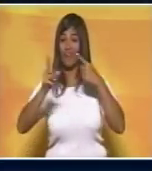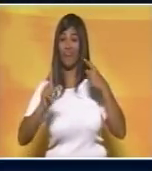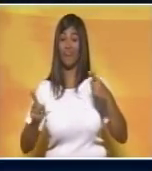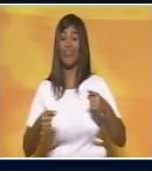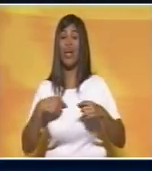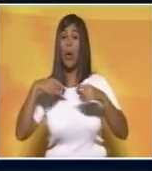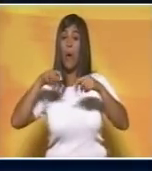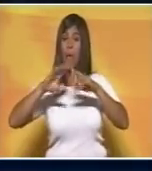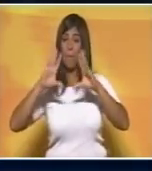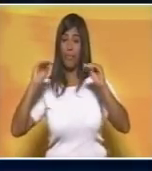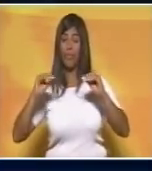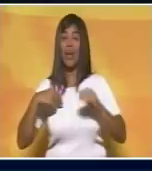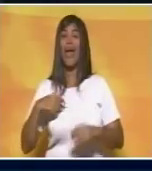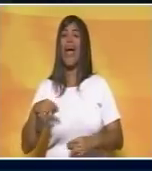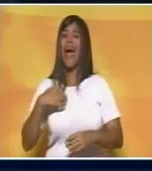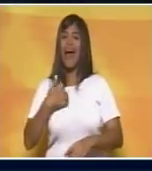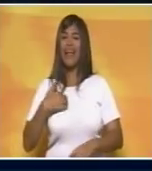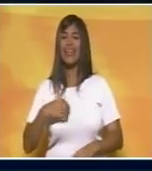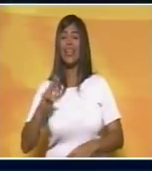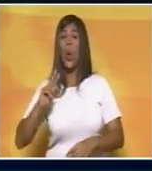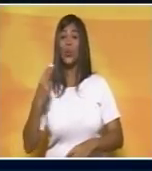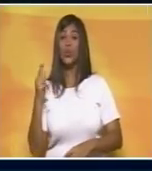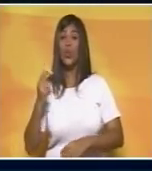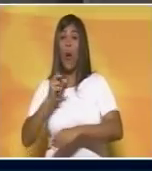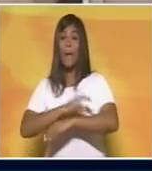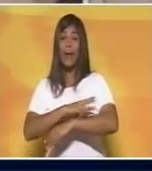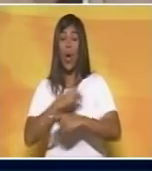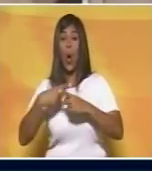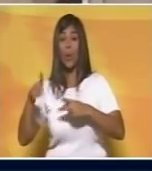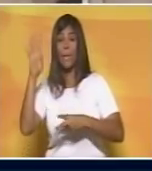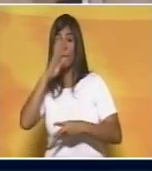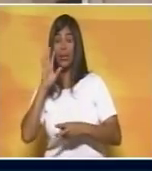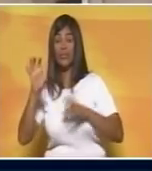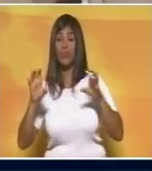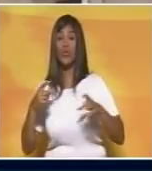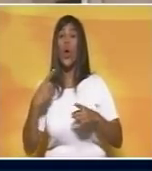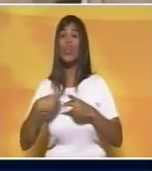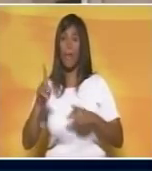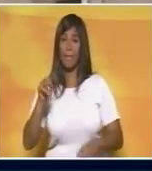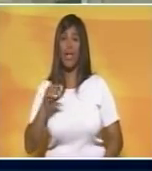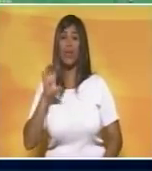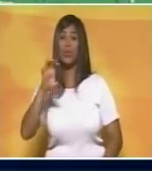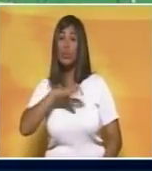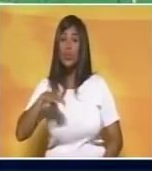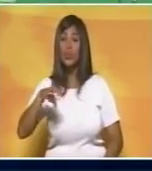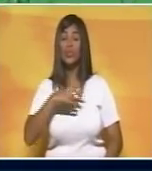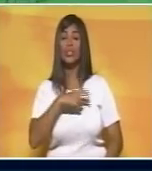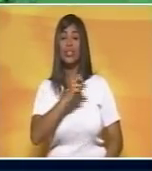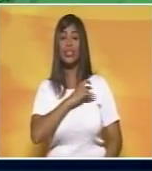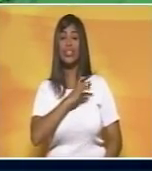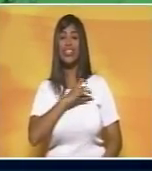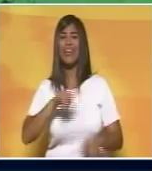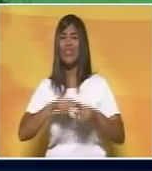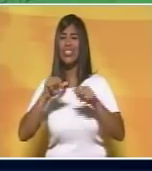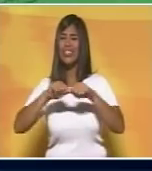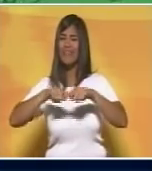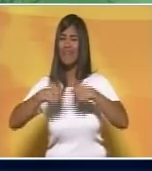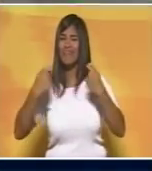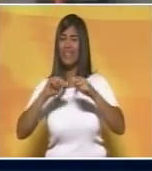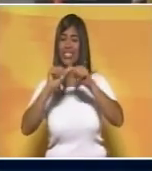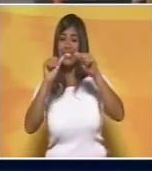que afectó a Argentina, Uruguay, Paraguay, diversas zonas de Brasil y algunas ciudades de Chile fue producto de una falla en el sistema argentino